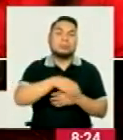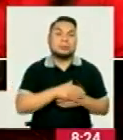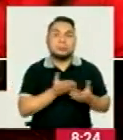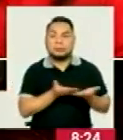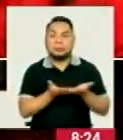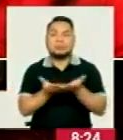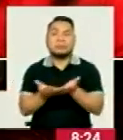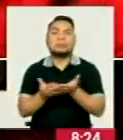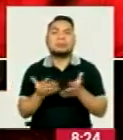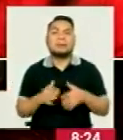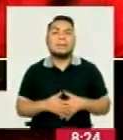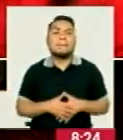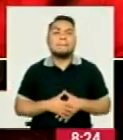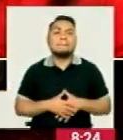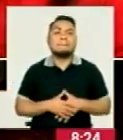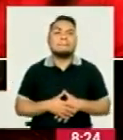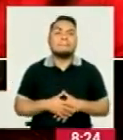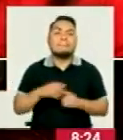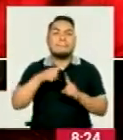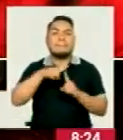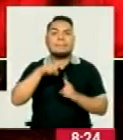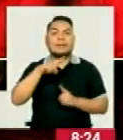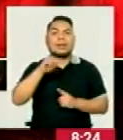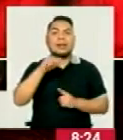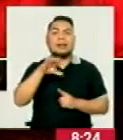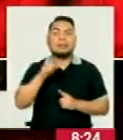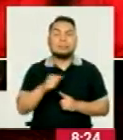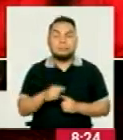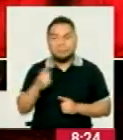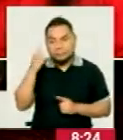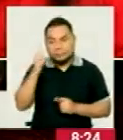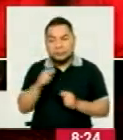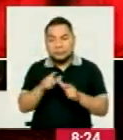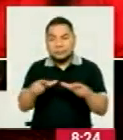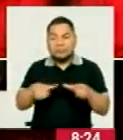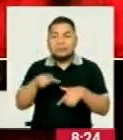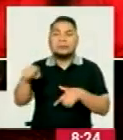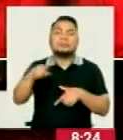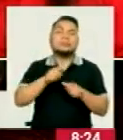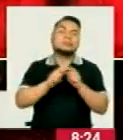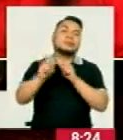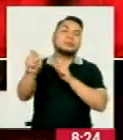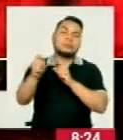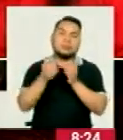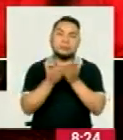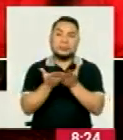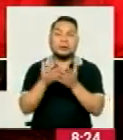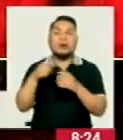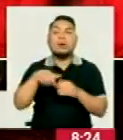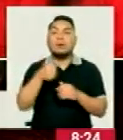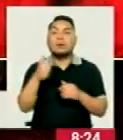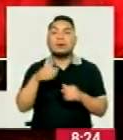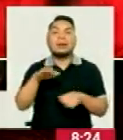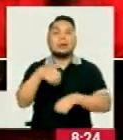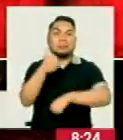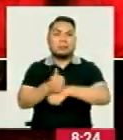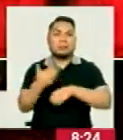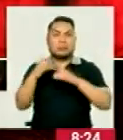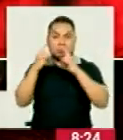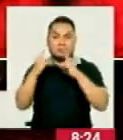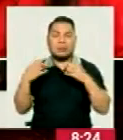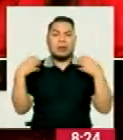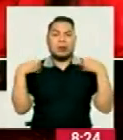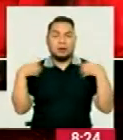son tambos que están estratégicamente ubicados en las zonas rurales, donde les permite fácil acceso a